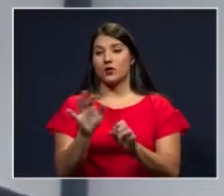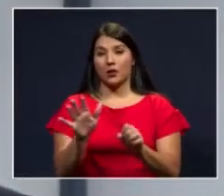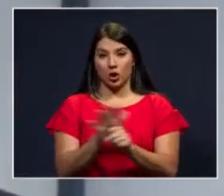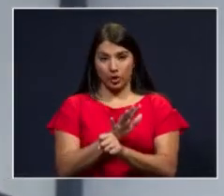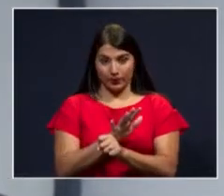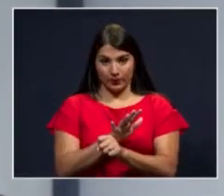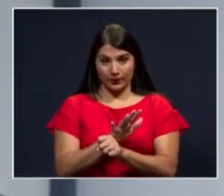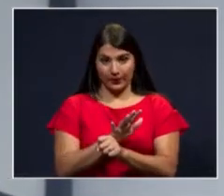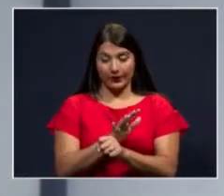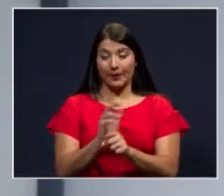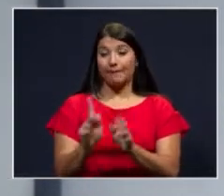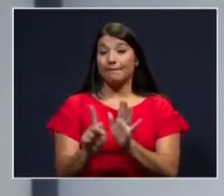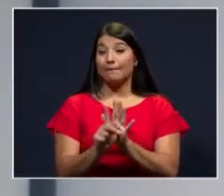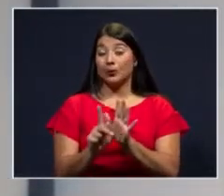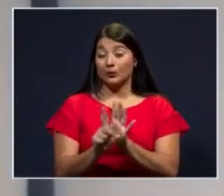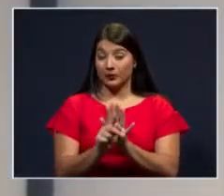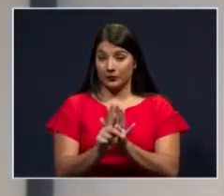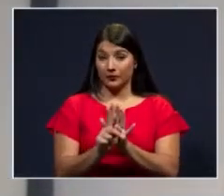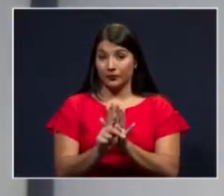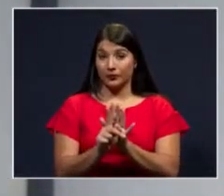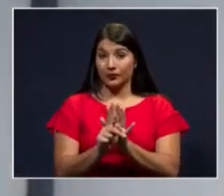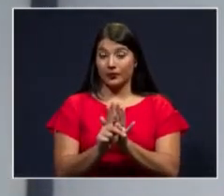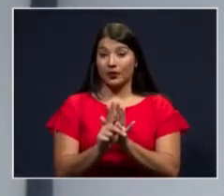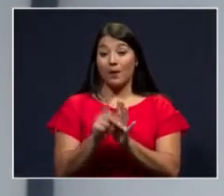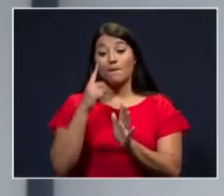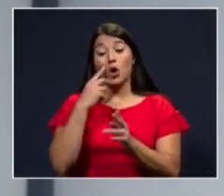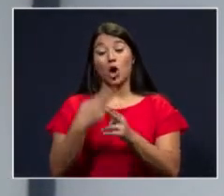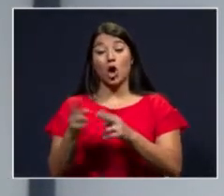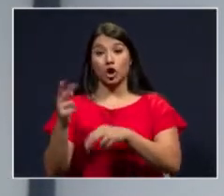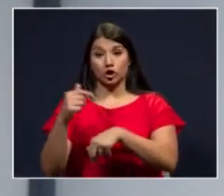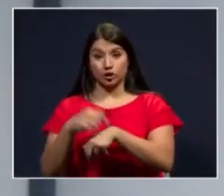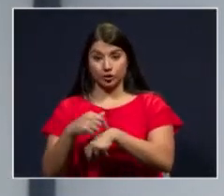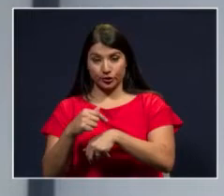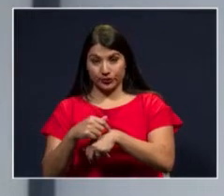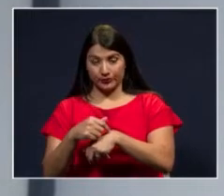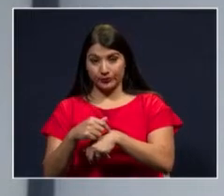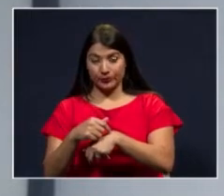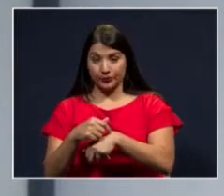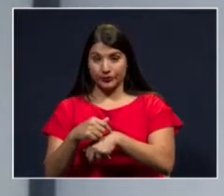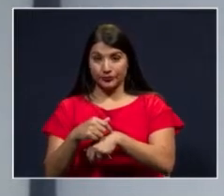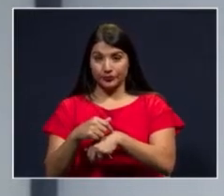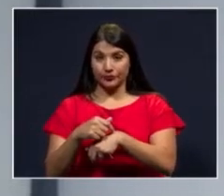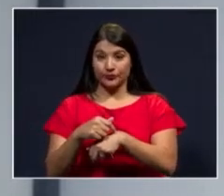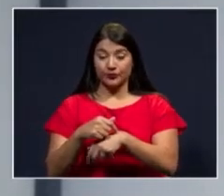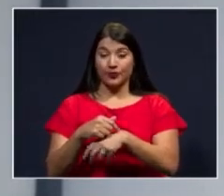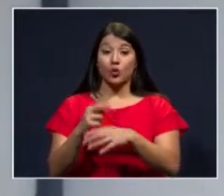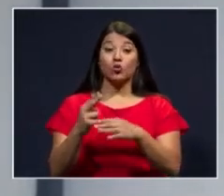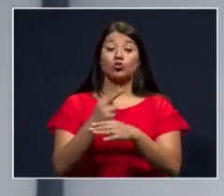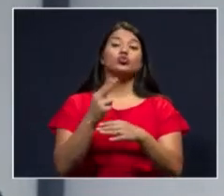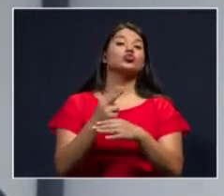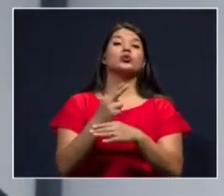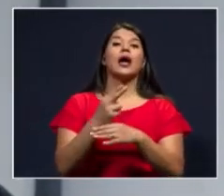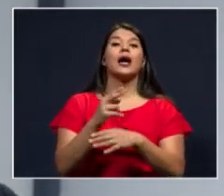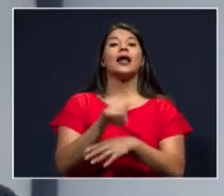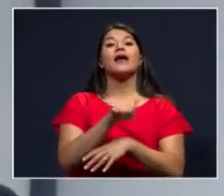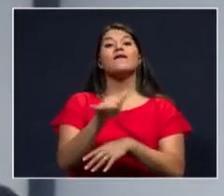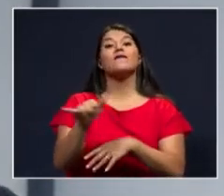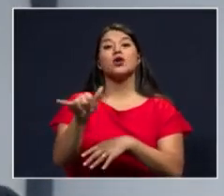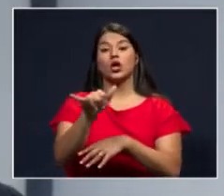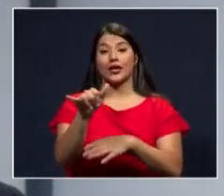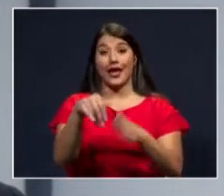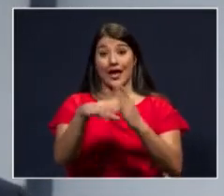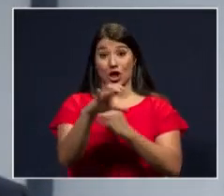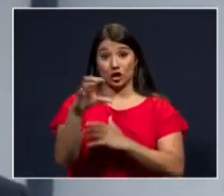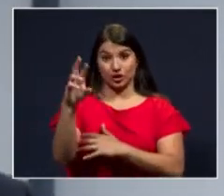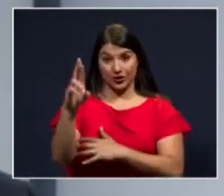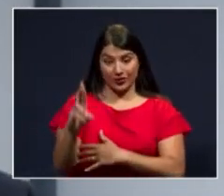completamente prohibido de forma temporal el vuelo en espacio aéreo